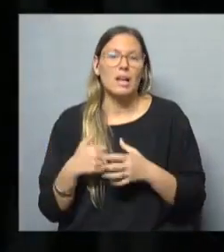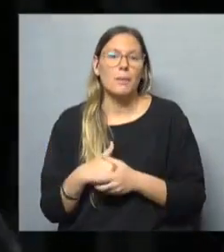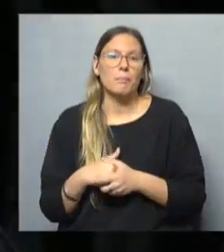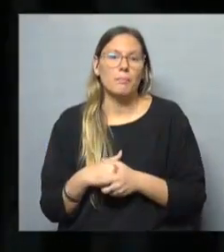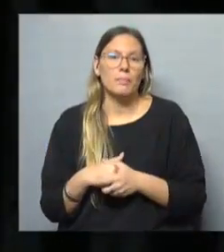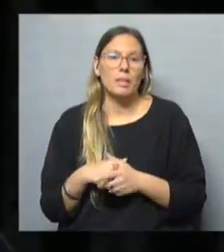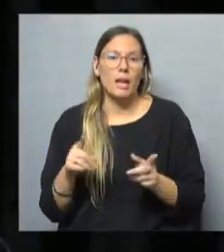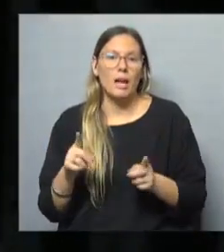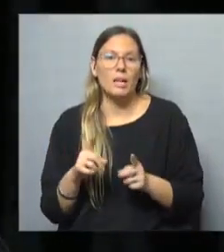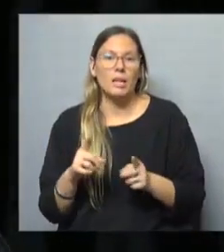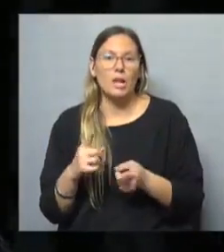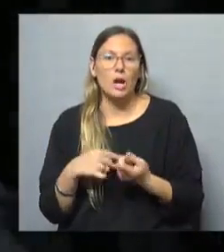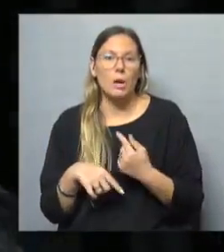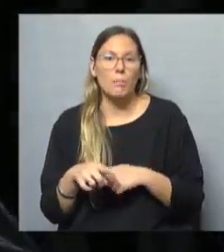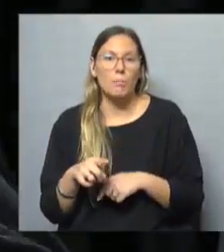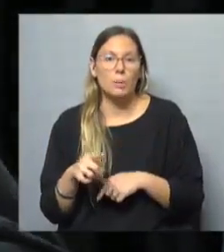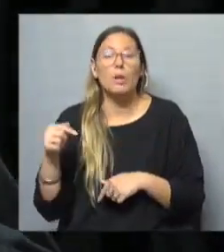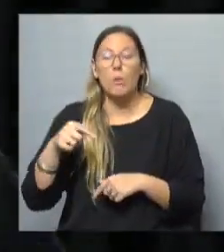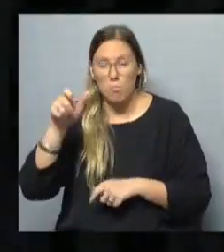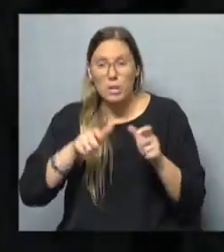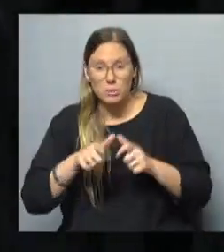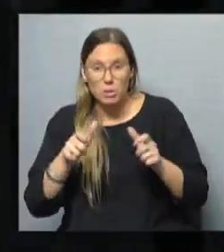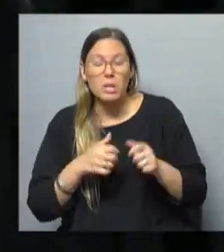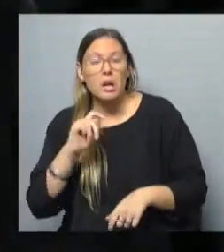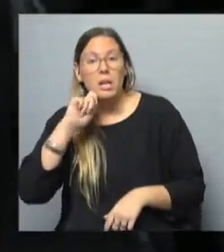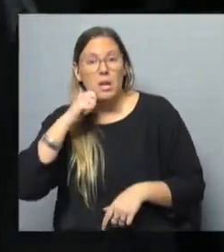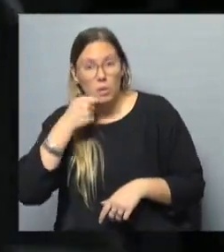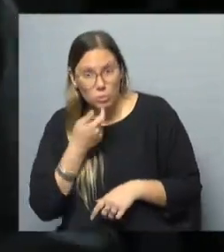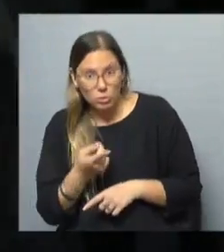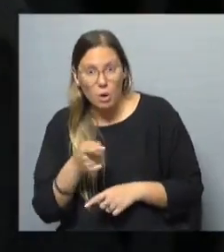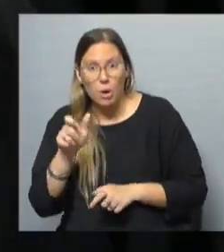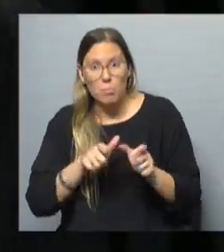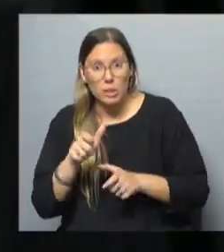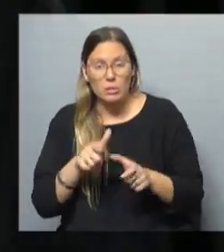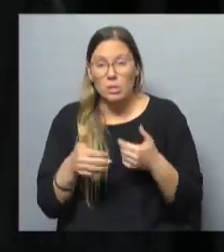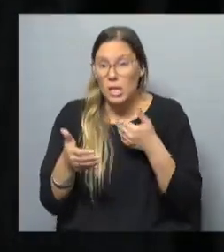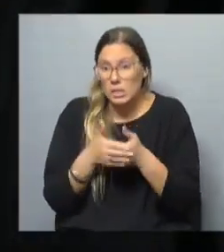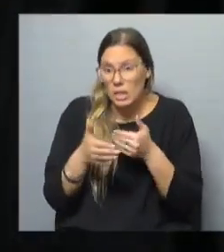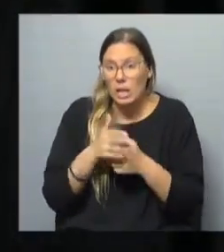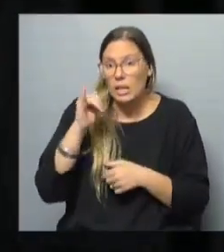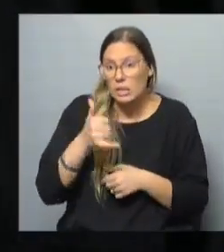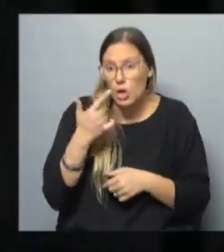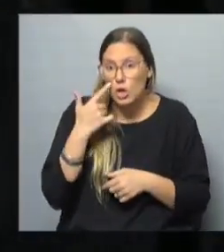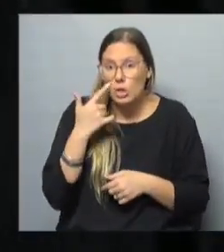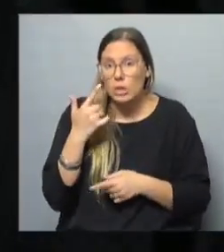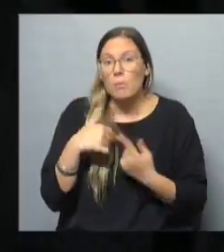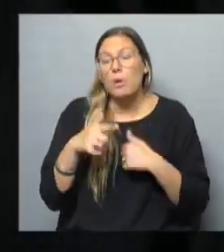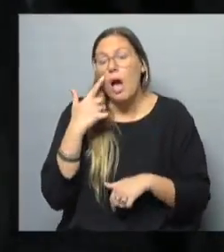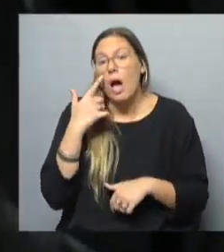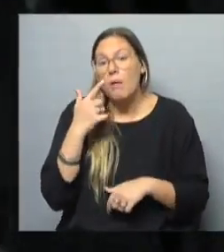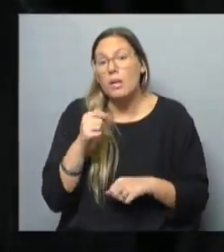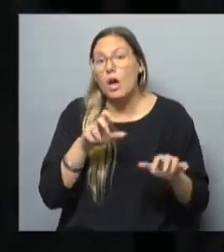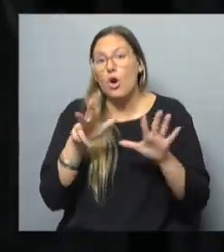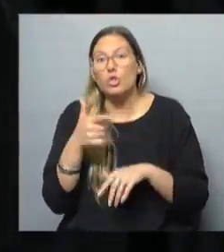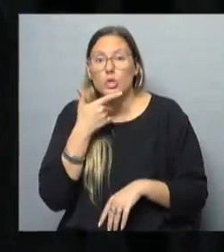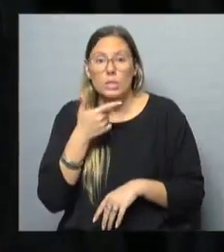ahí no tuve tantas herramientas. Pero vino la gente, se colgó, se copó, era gente cercana, llegada. Y bueno, trataremos del 8